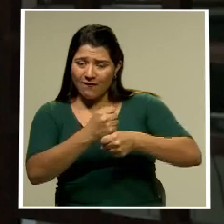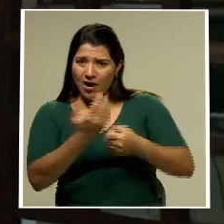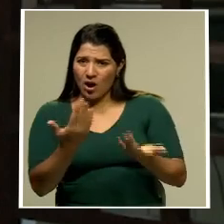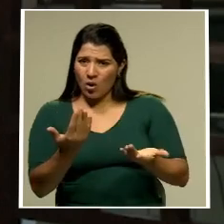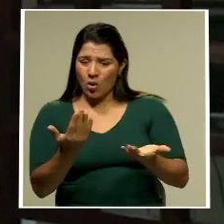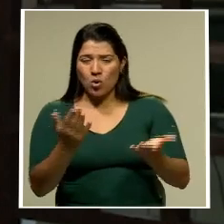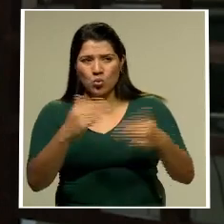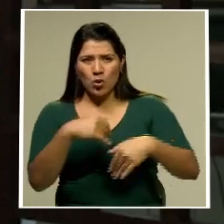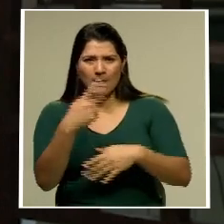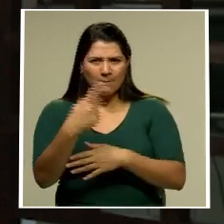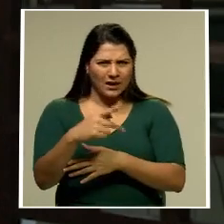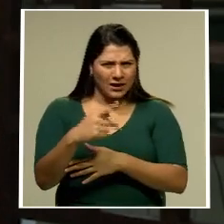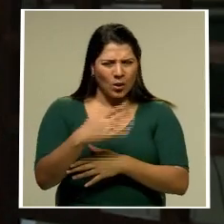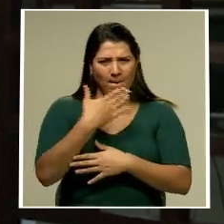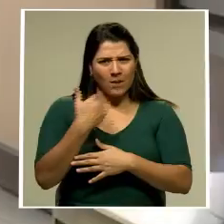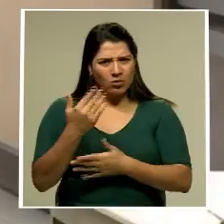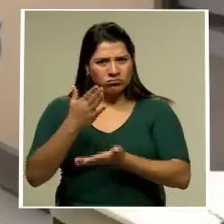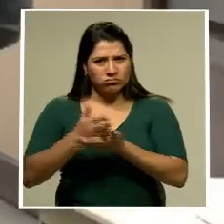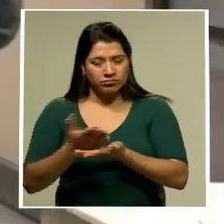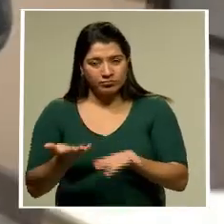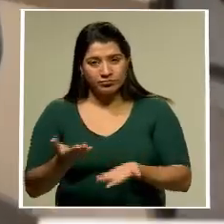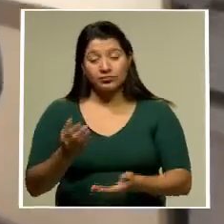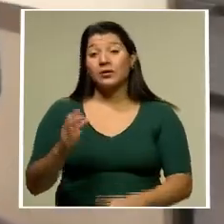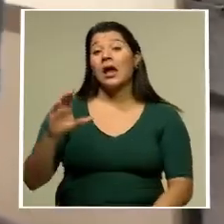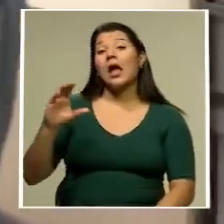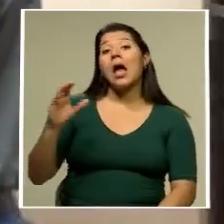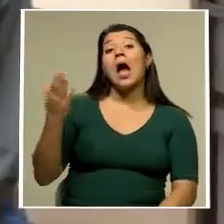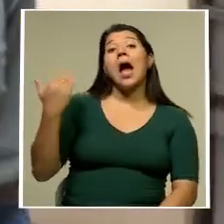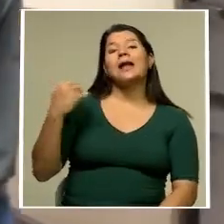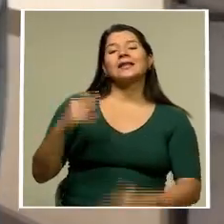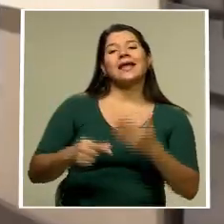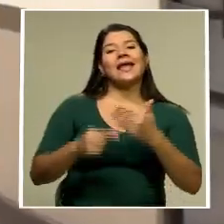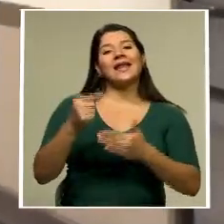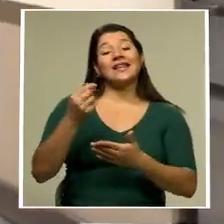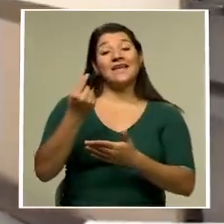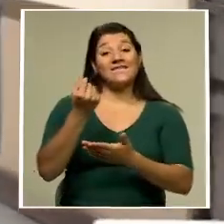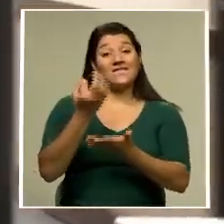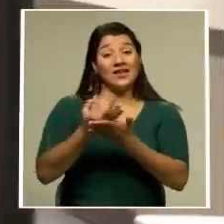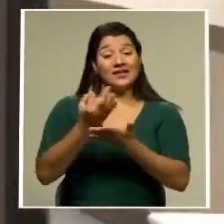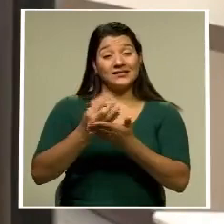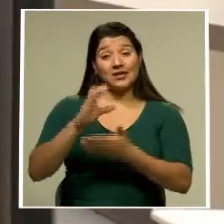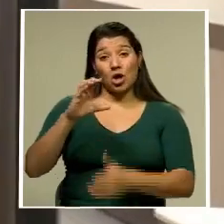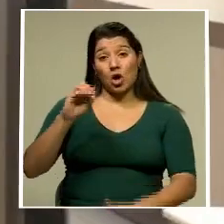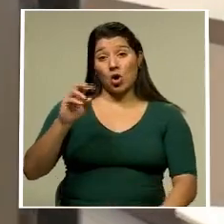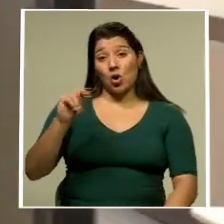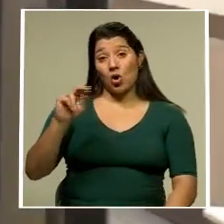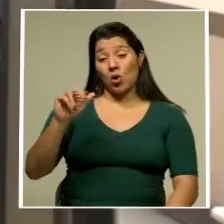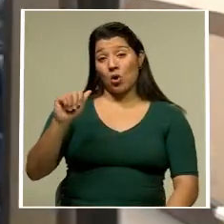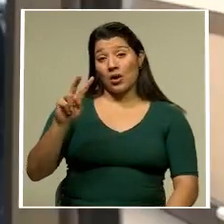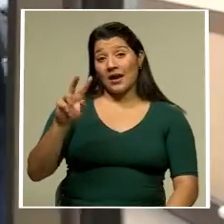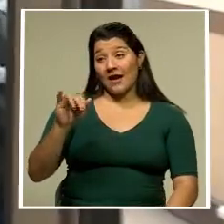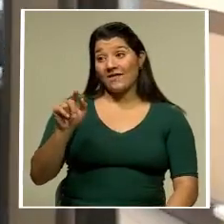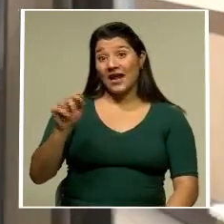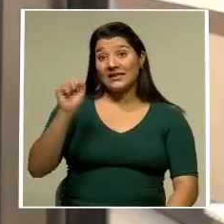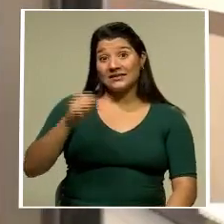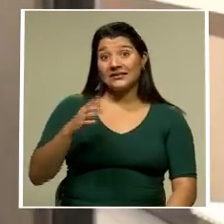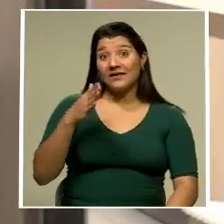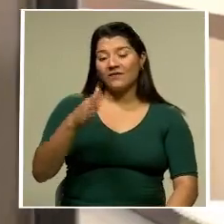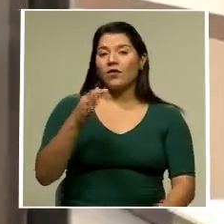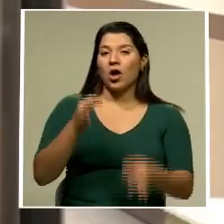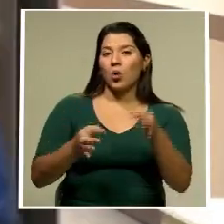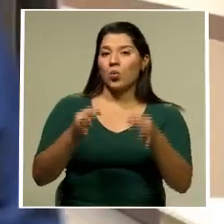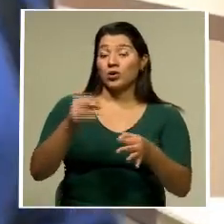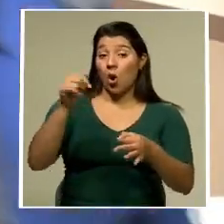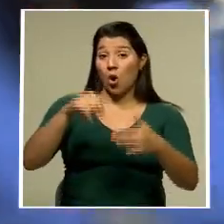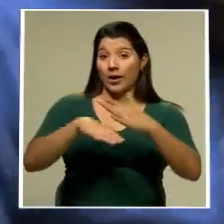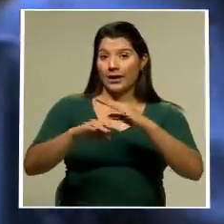se revoca la medida. Carlos Solís, exgerente financiero de Conavi, fue uno de los imputados que sí se presentó a la audiencia